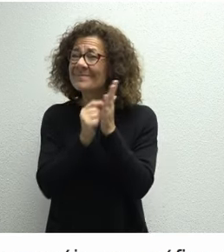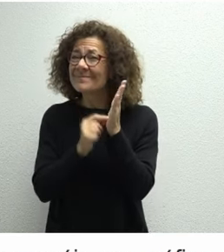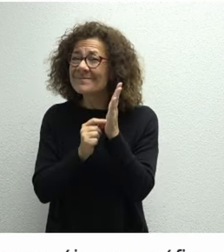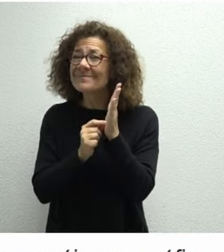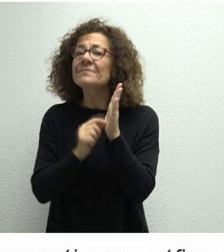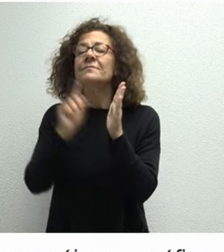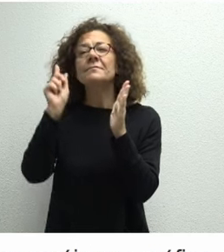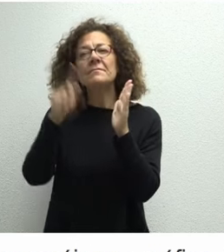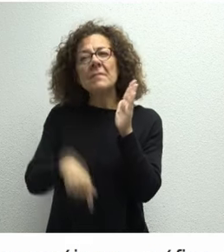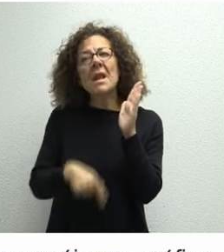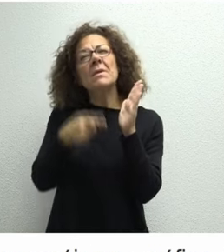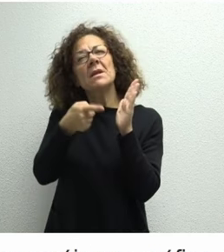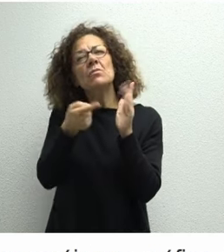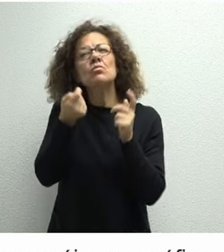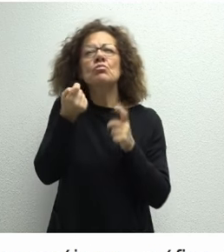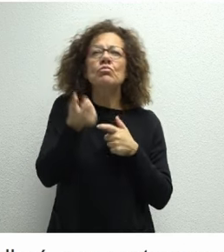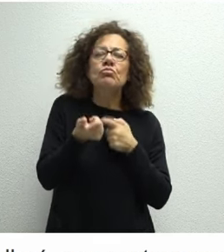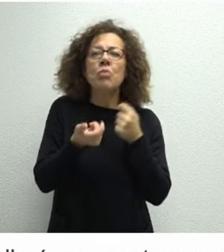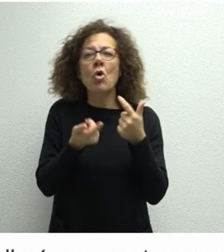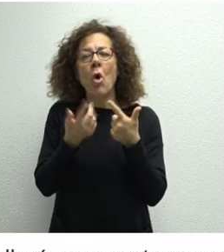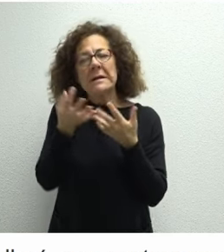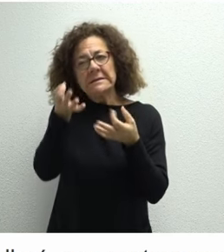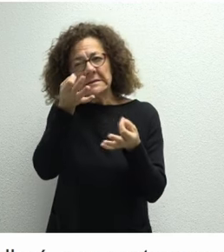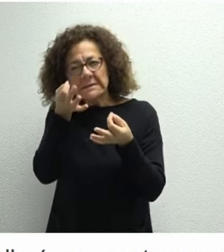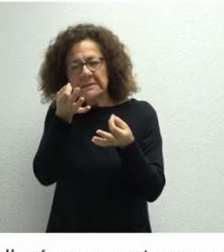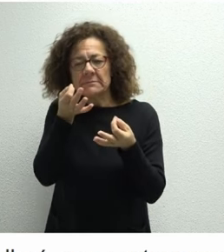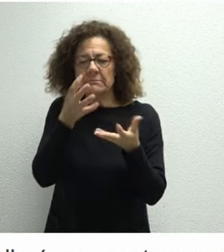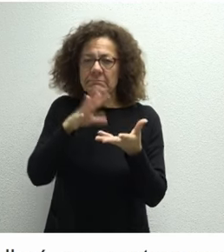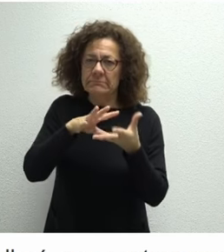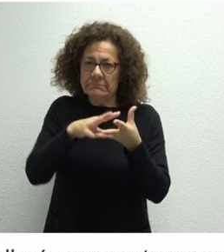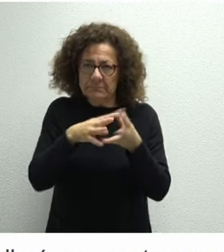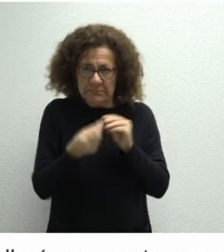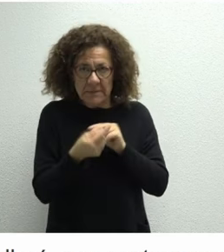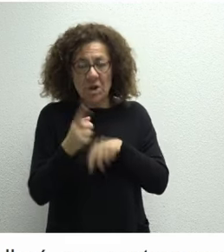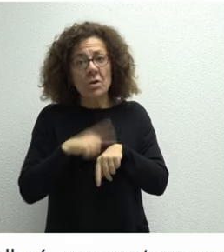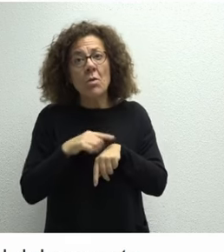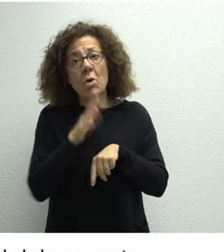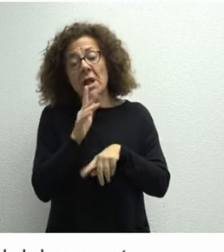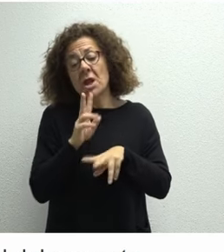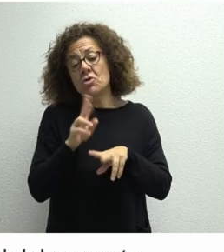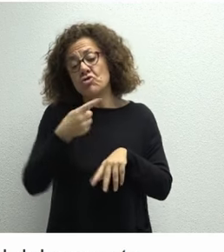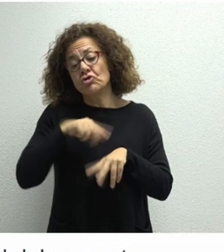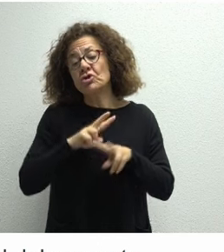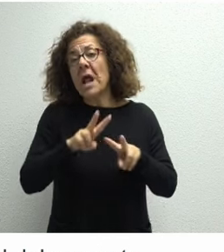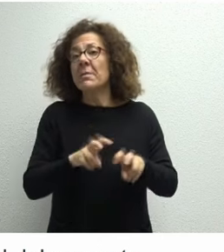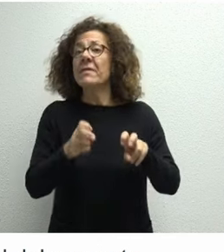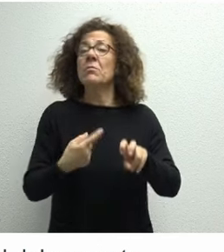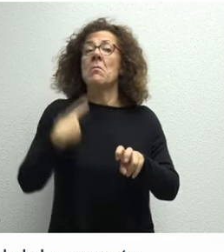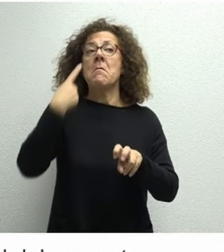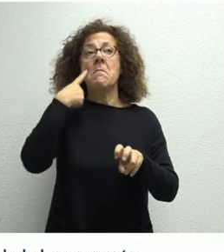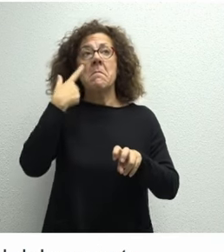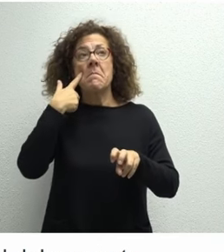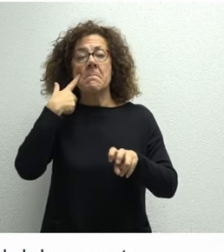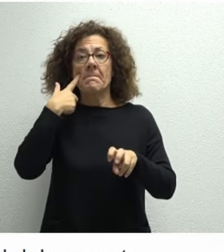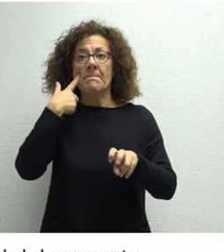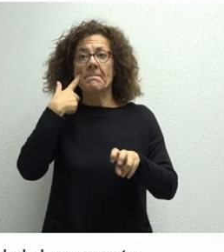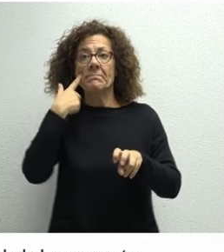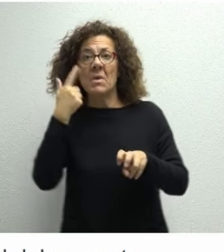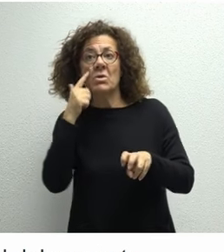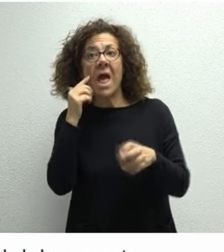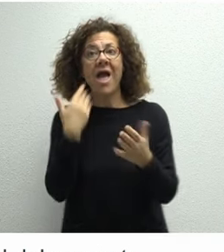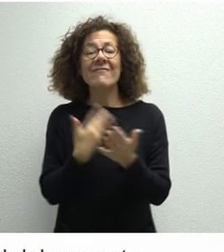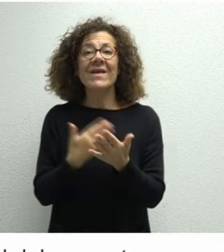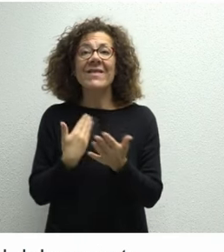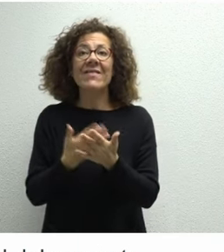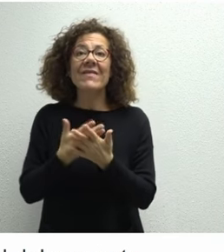que también fuimos ahí un poco Ajustando con el tiempo porque nosotros muy pretenciosos en cuanto vimos eh la evidencia de